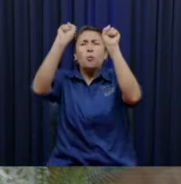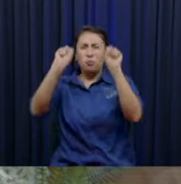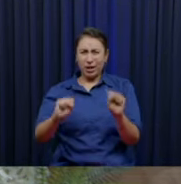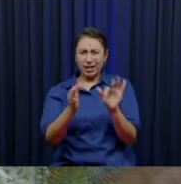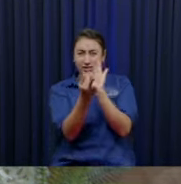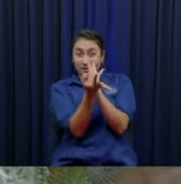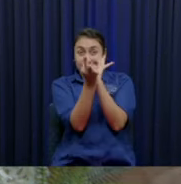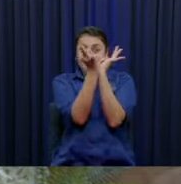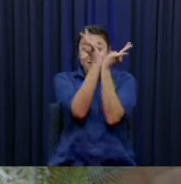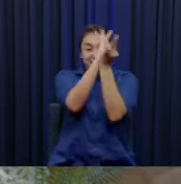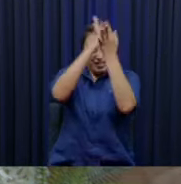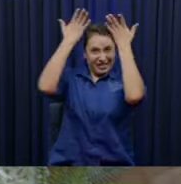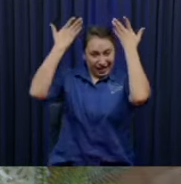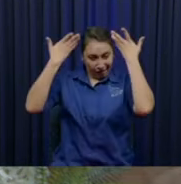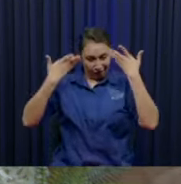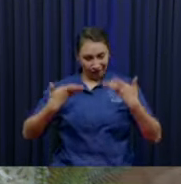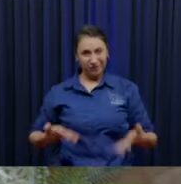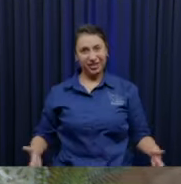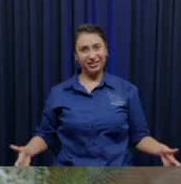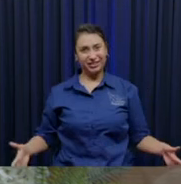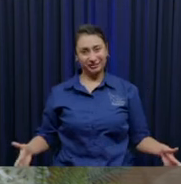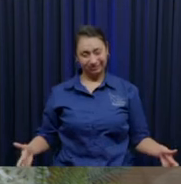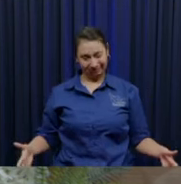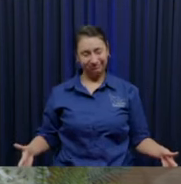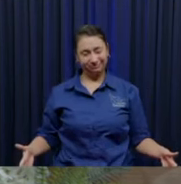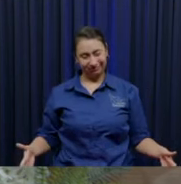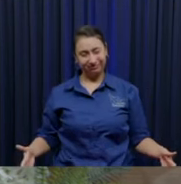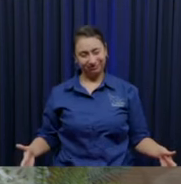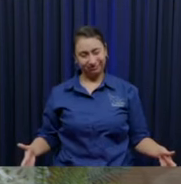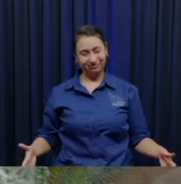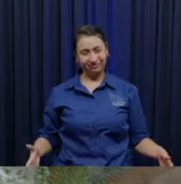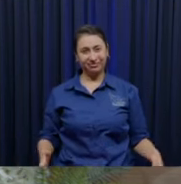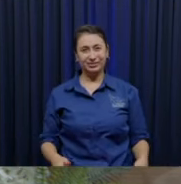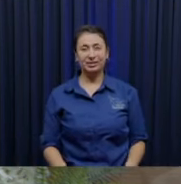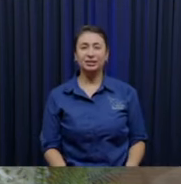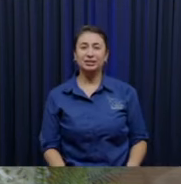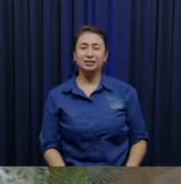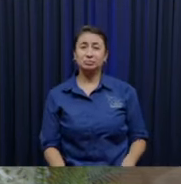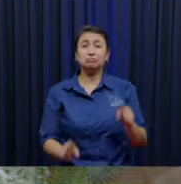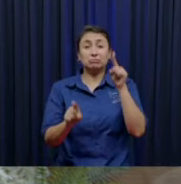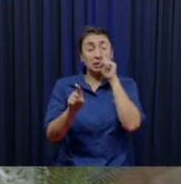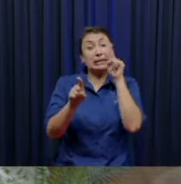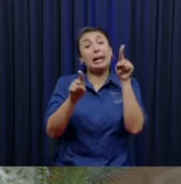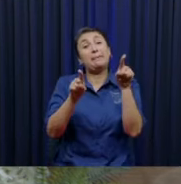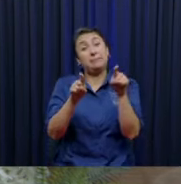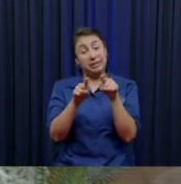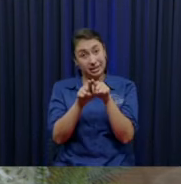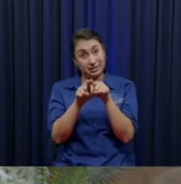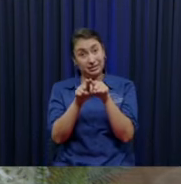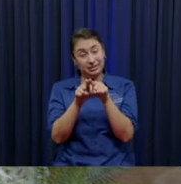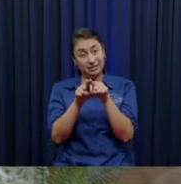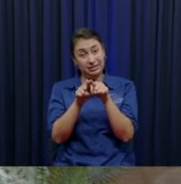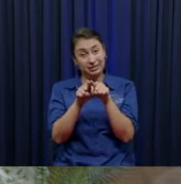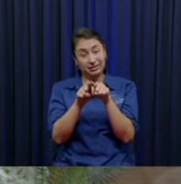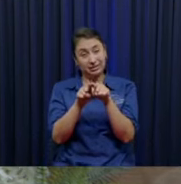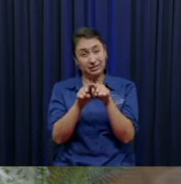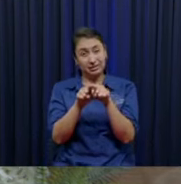es un himno que el Señor se lo dio a otra persona, pero hay un cántico que se llama el